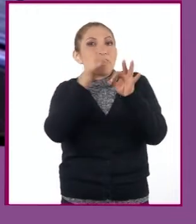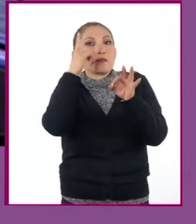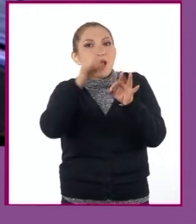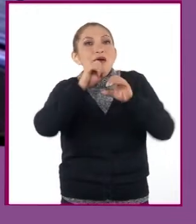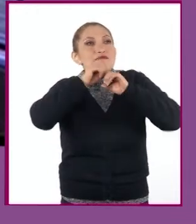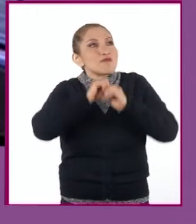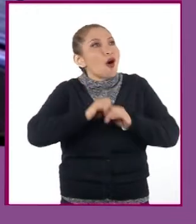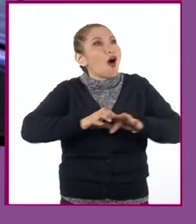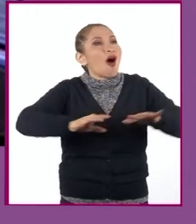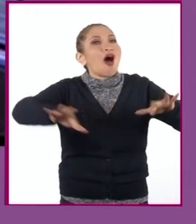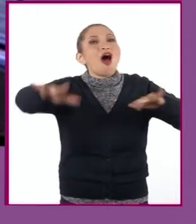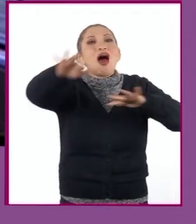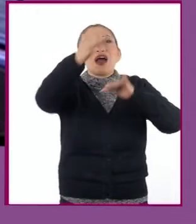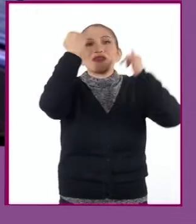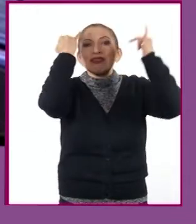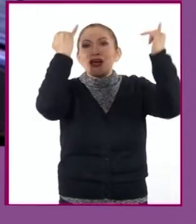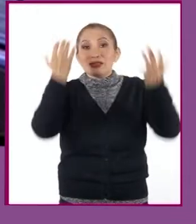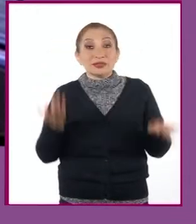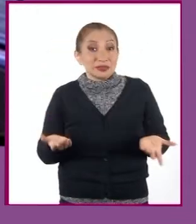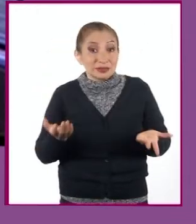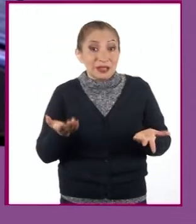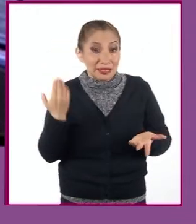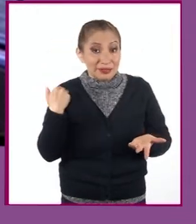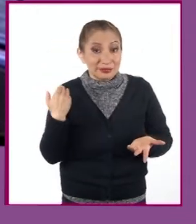la difusión de ideas, ¿no?